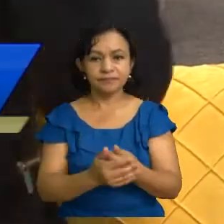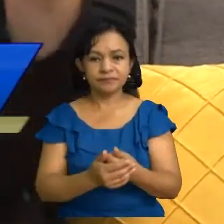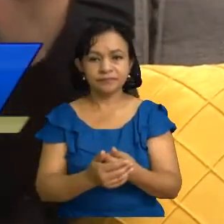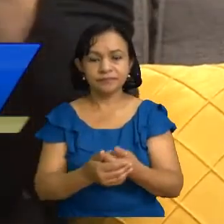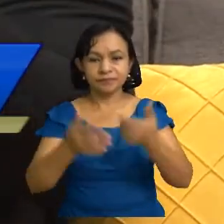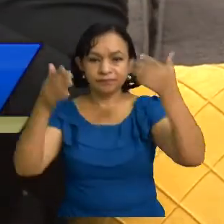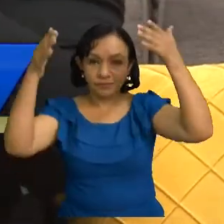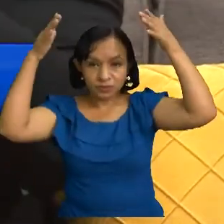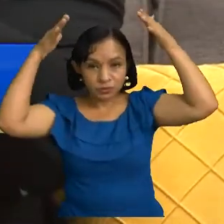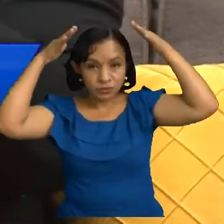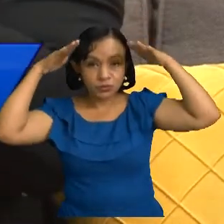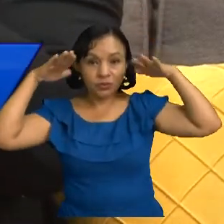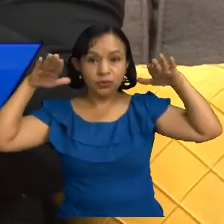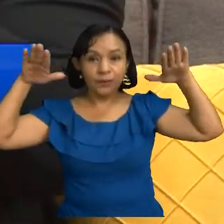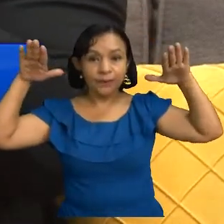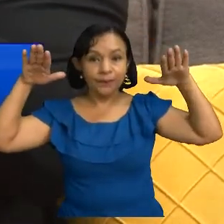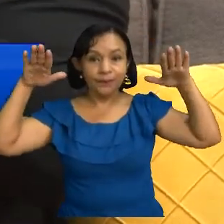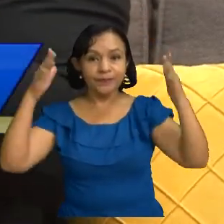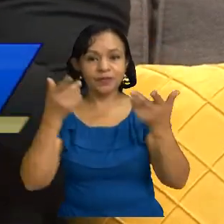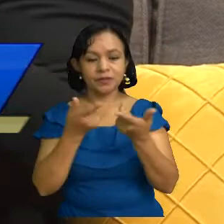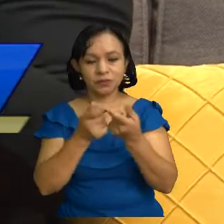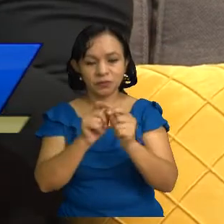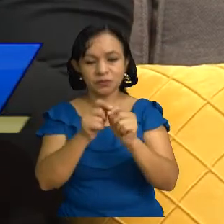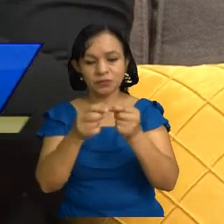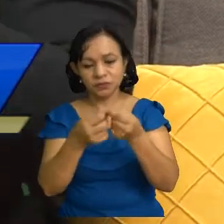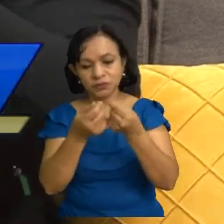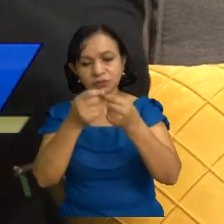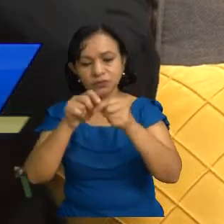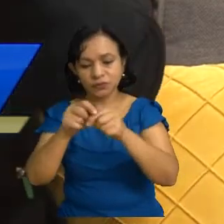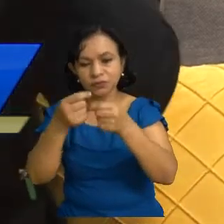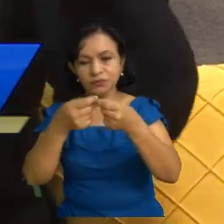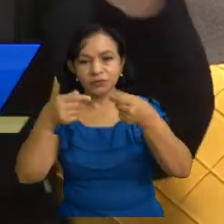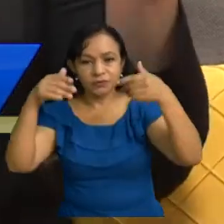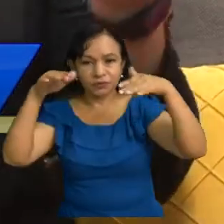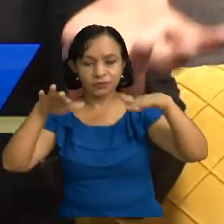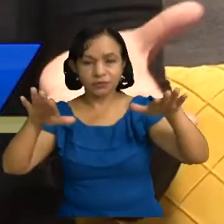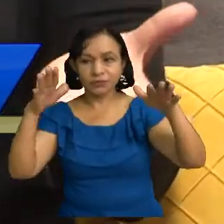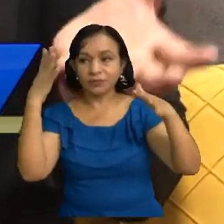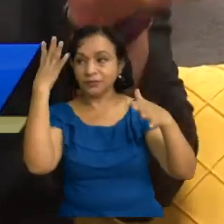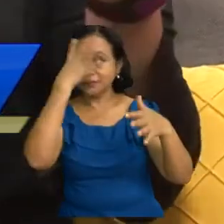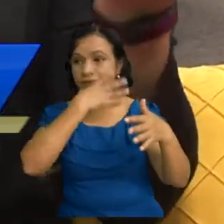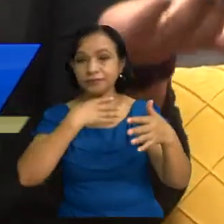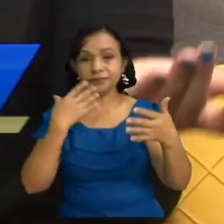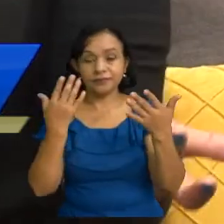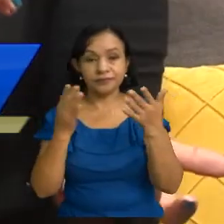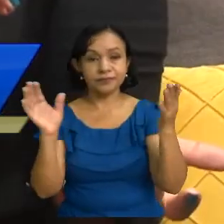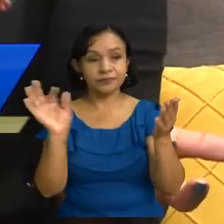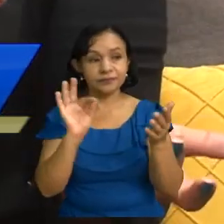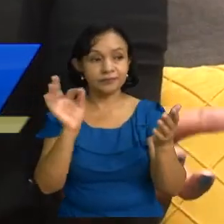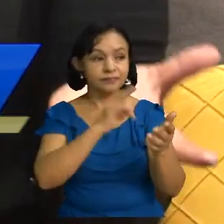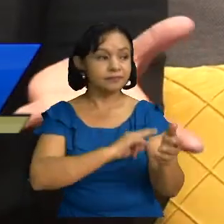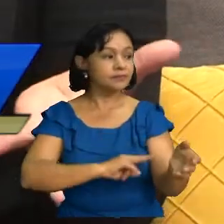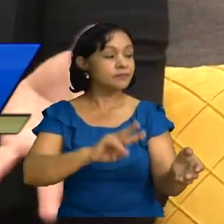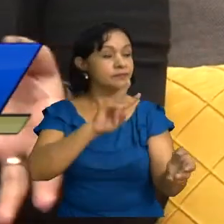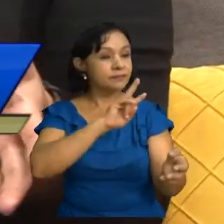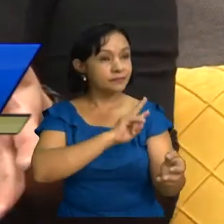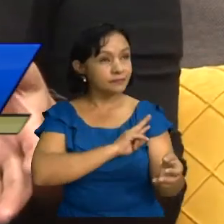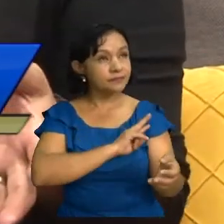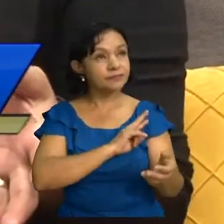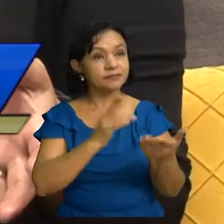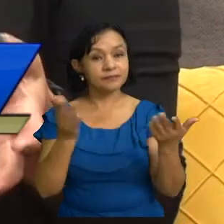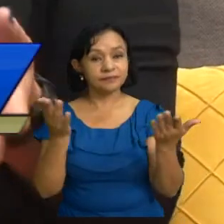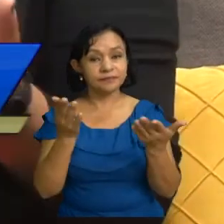sombrero tejiendo con esa bolsa entonces vos ves ese enfoque integral de formación de valores y de que